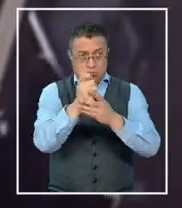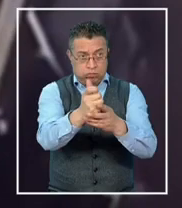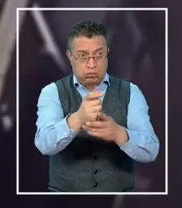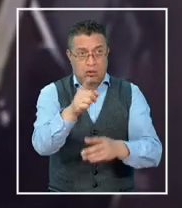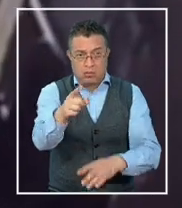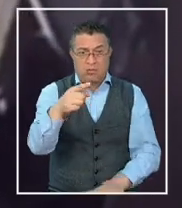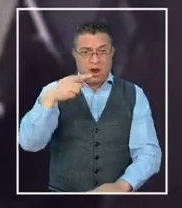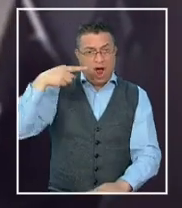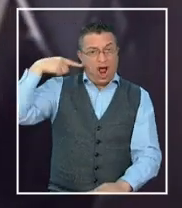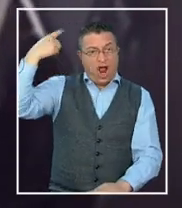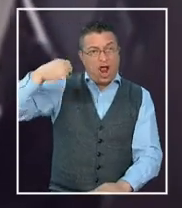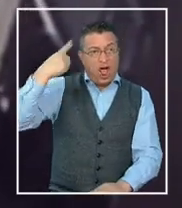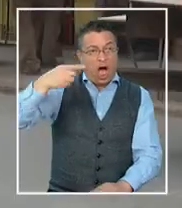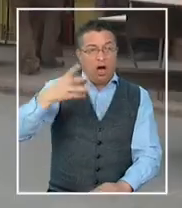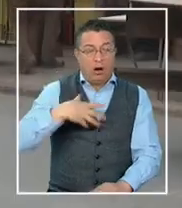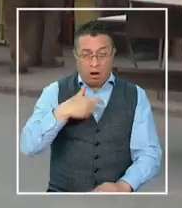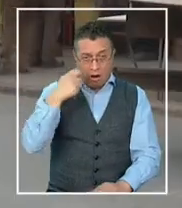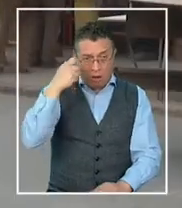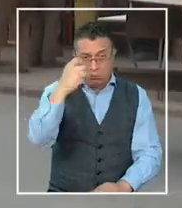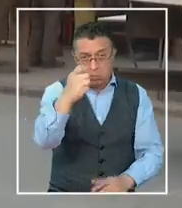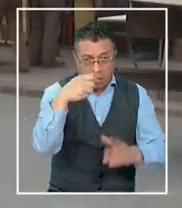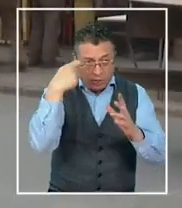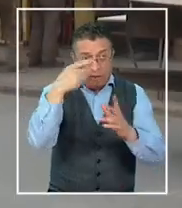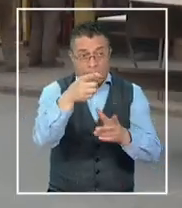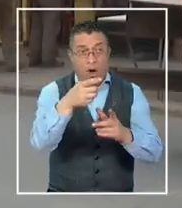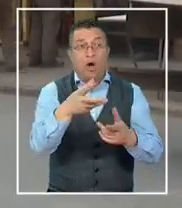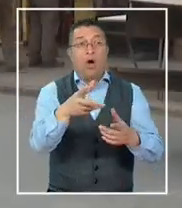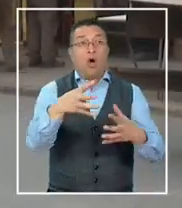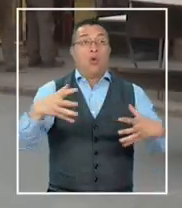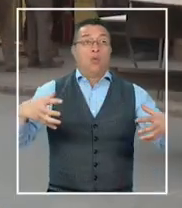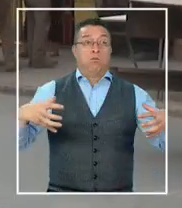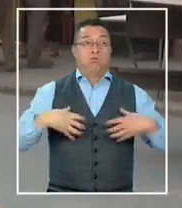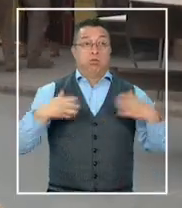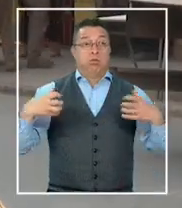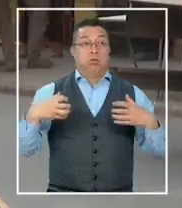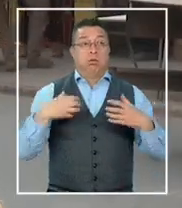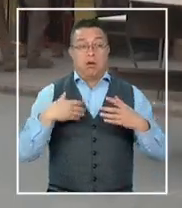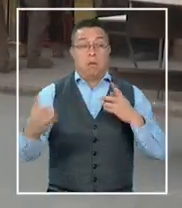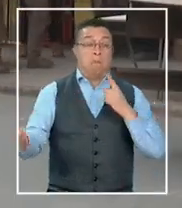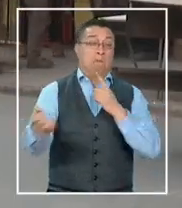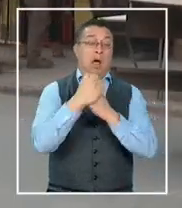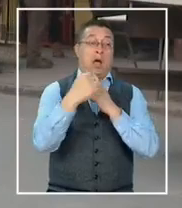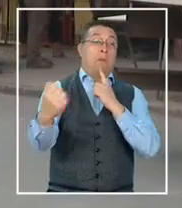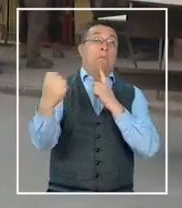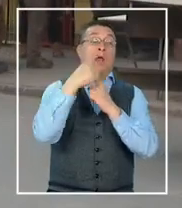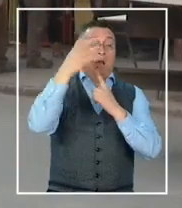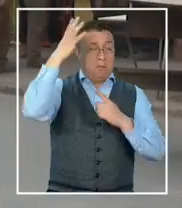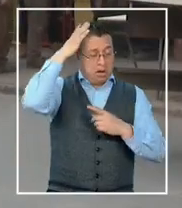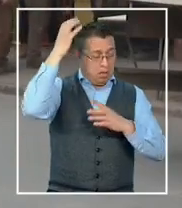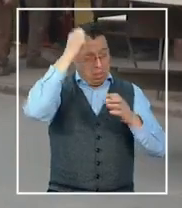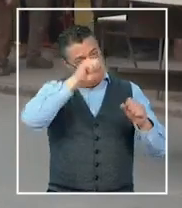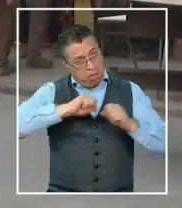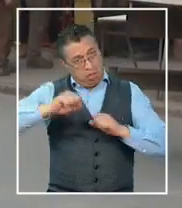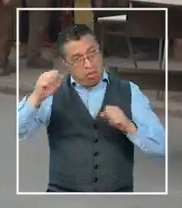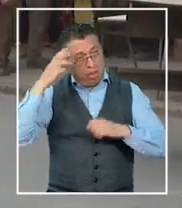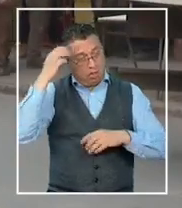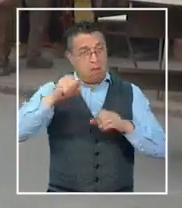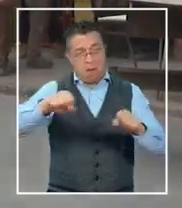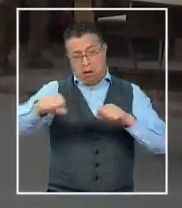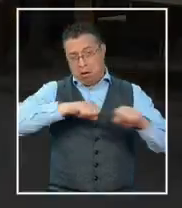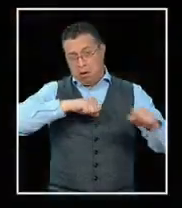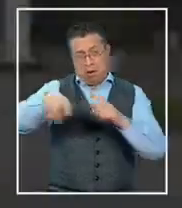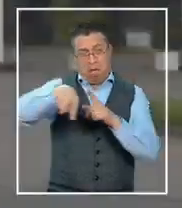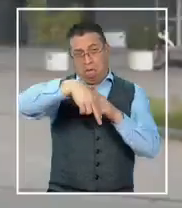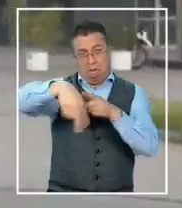tipo se vuelve loco donde yo lo estoy grabando. Se enfurece y me empieza a pegar, a tirar el pelo. Me